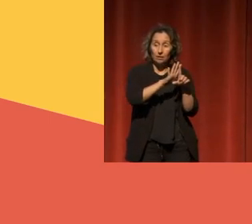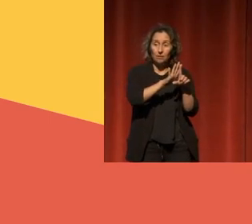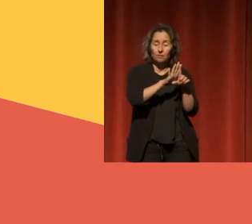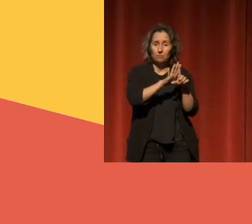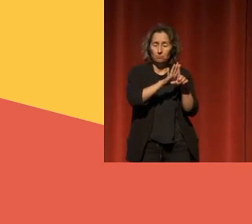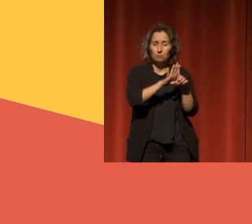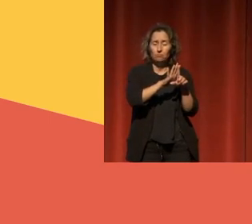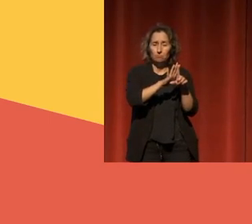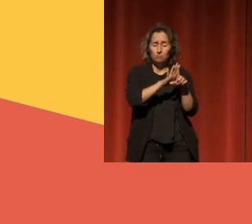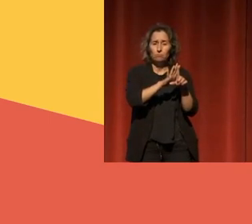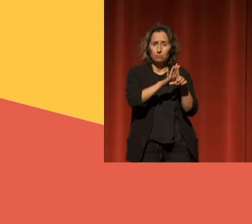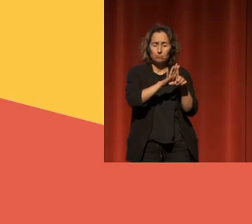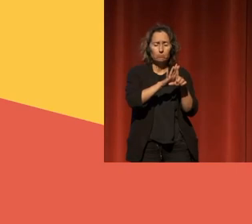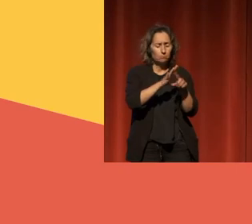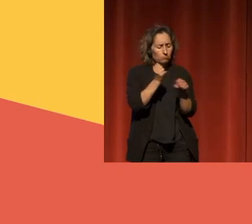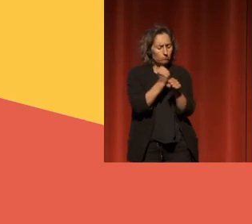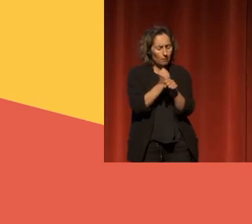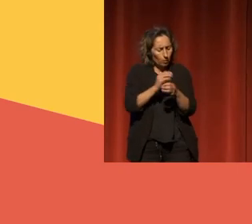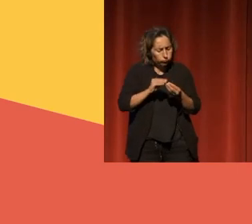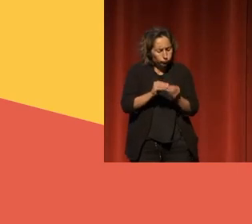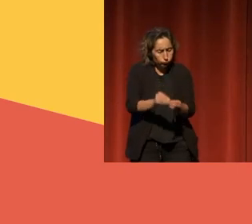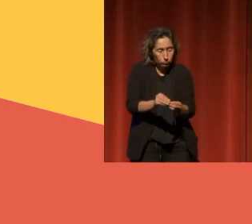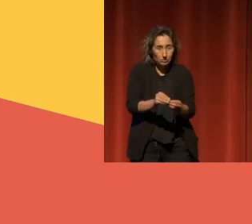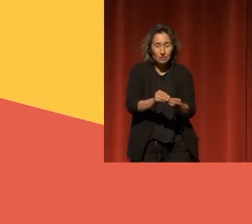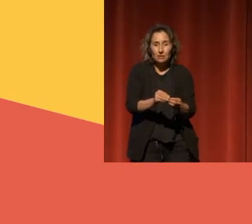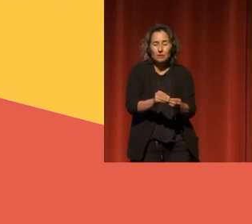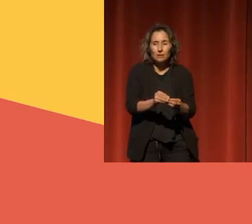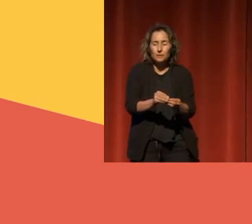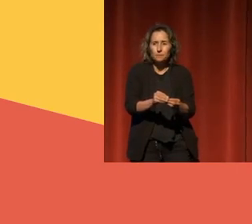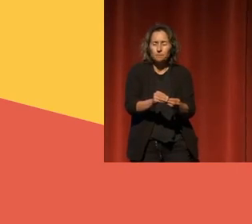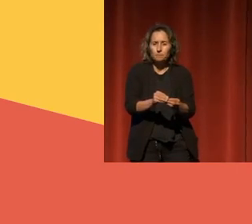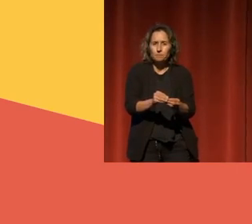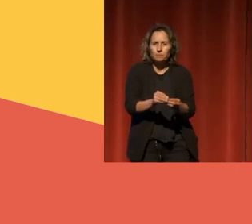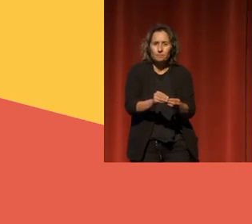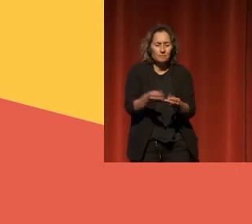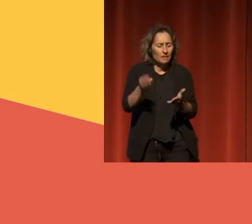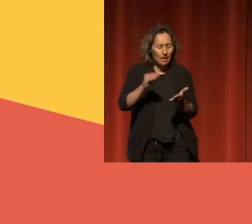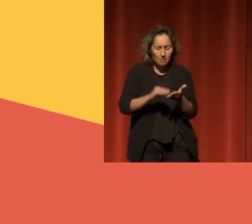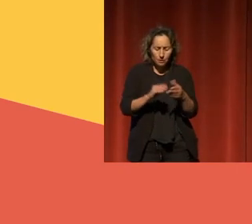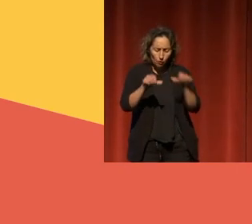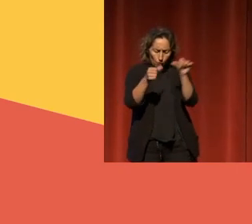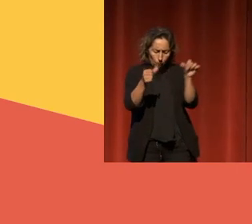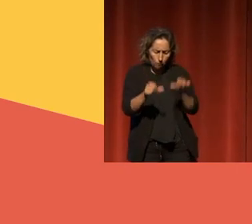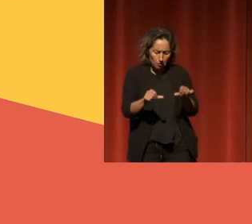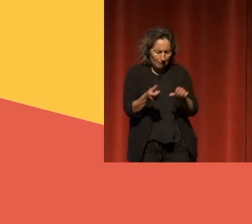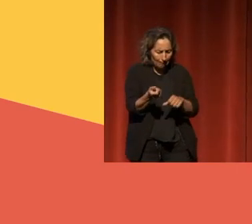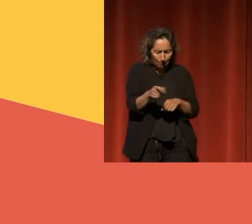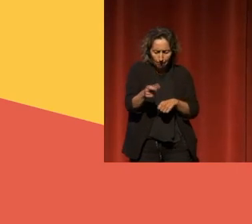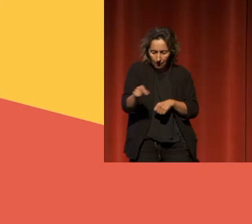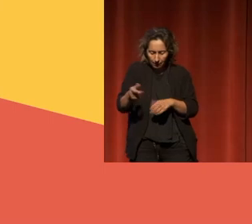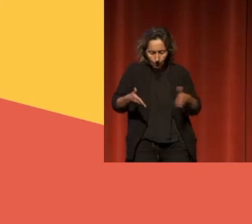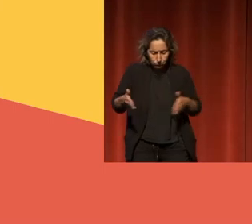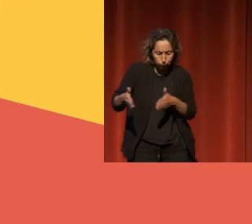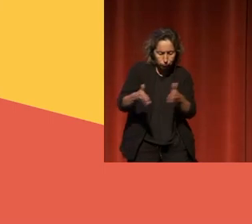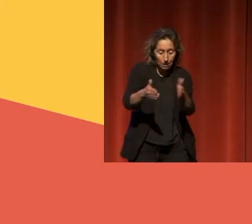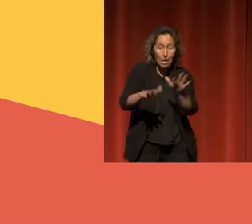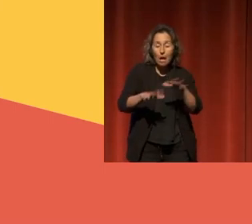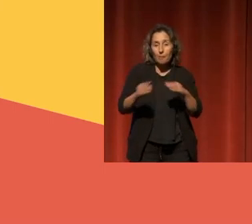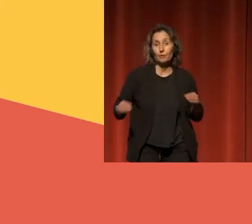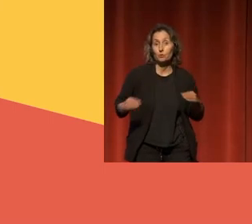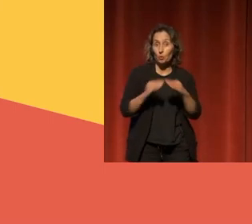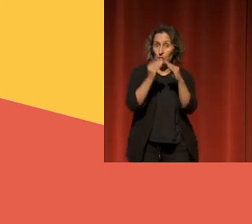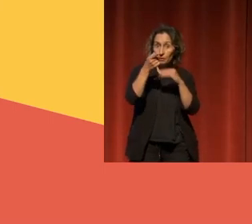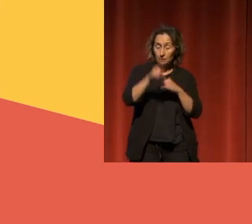trabaja firmemente y muchas veces casi todos trabajan por el mismo camino y de vez en cuando coinciden Pues